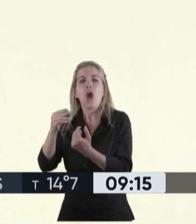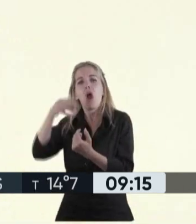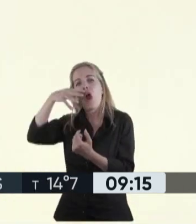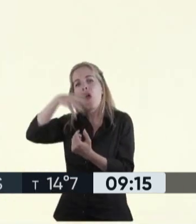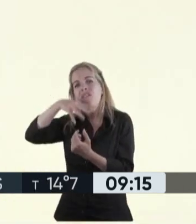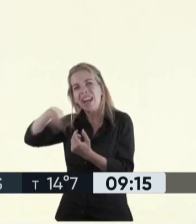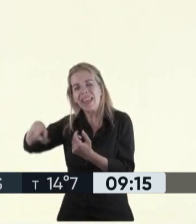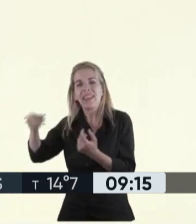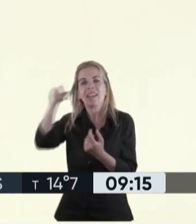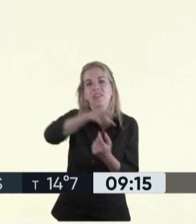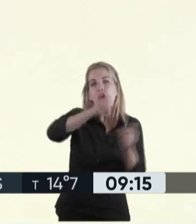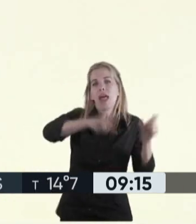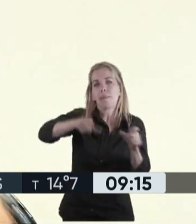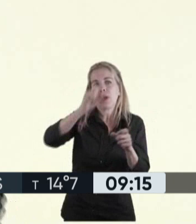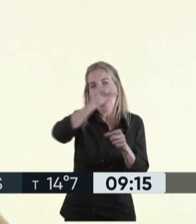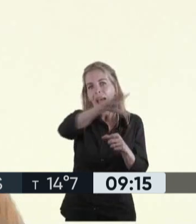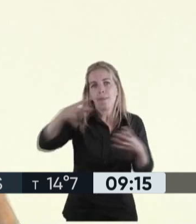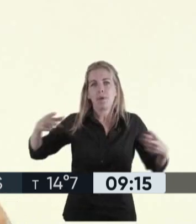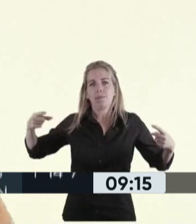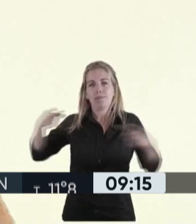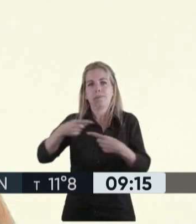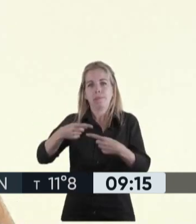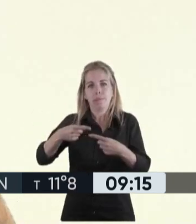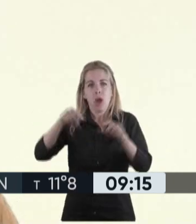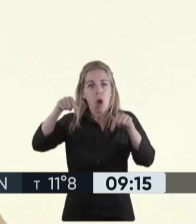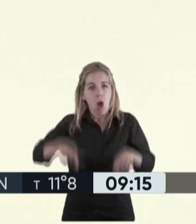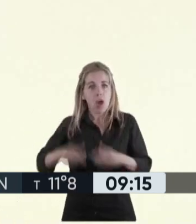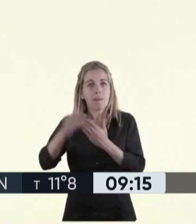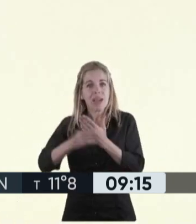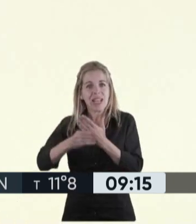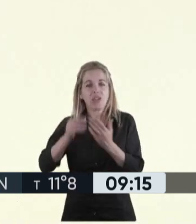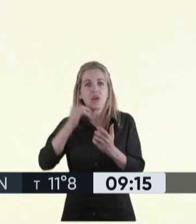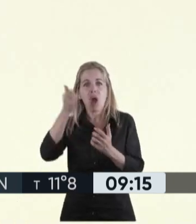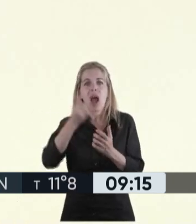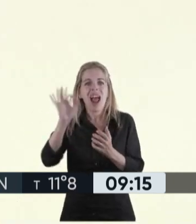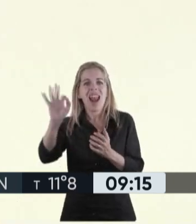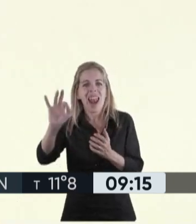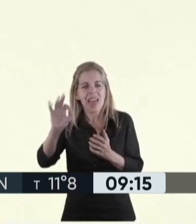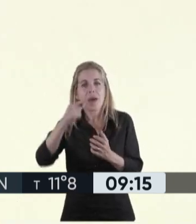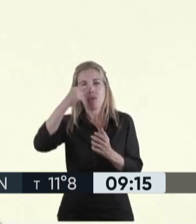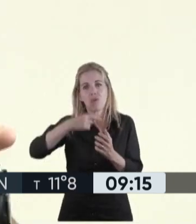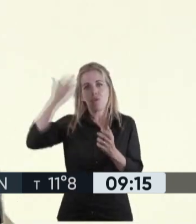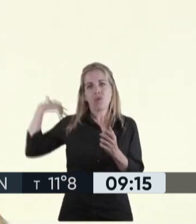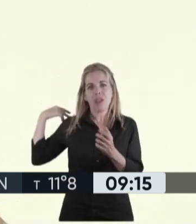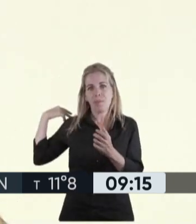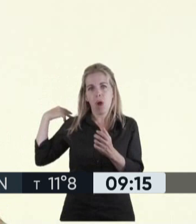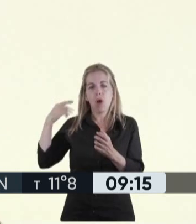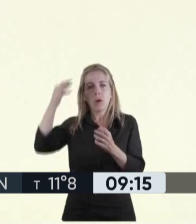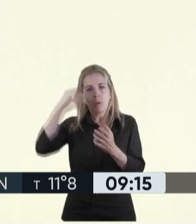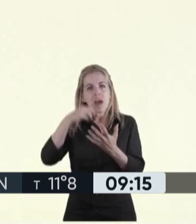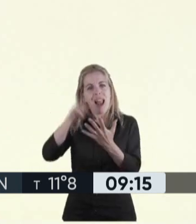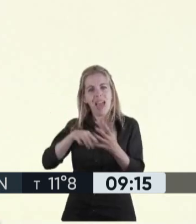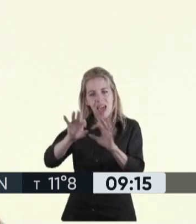productores, porque el ministro, hoy tengo entendido que no habló al respecto, pero lo último que había señalado era que, y lo voy a citar